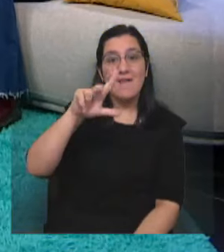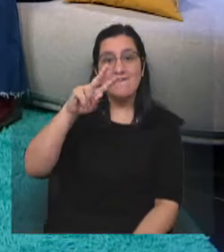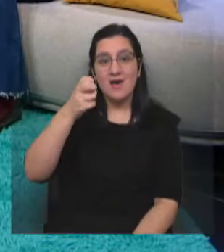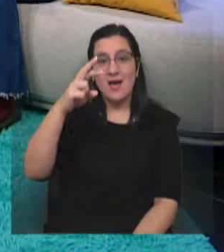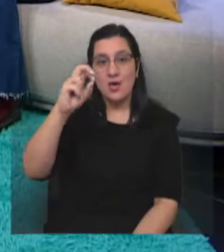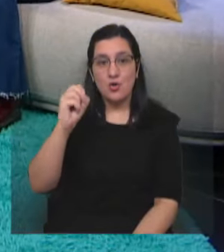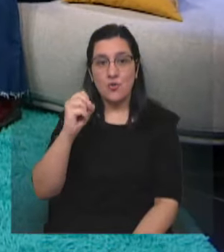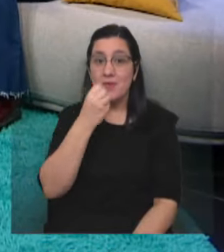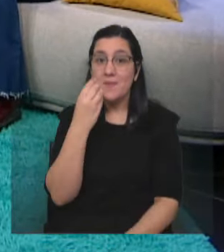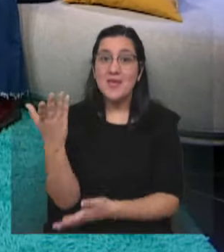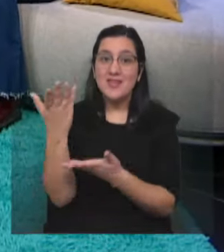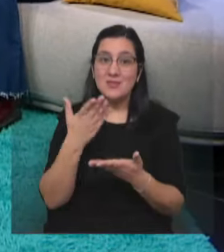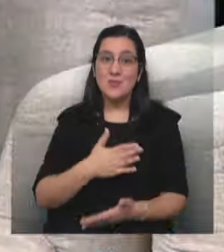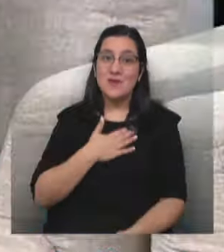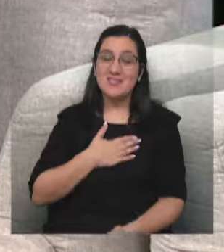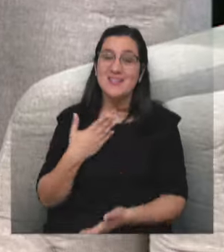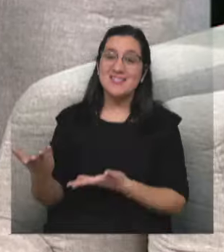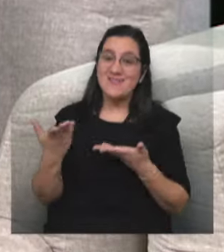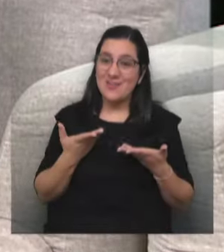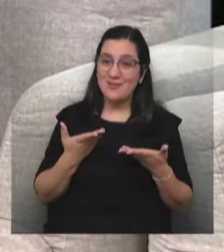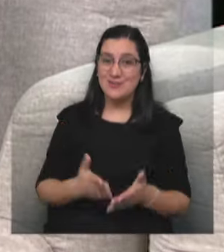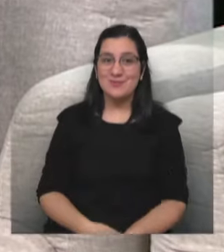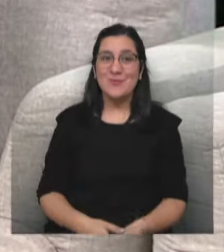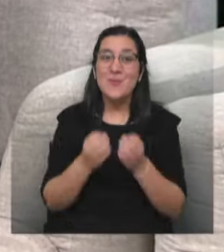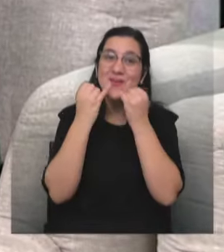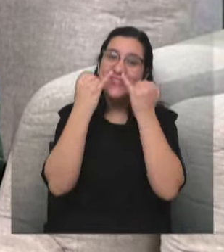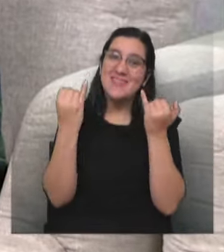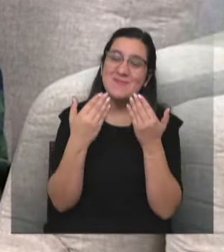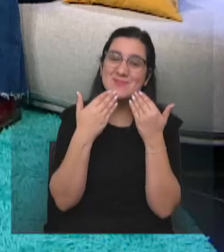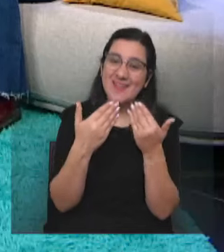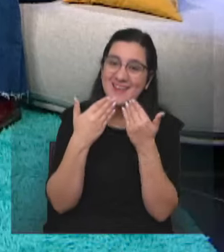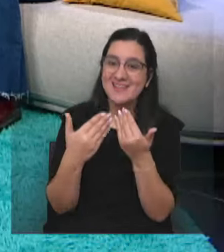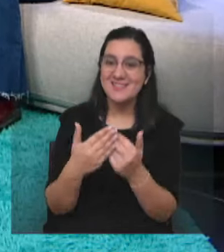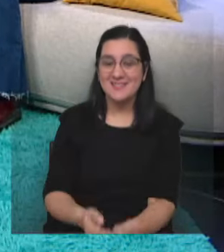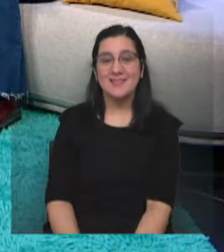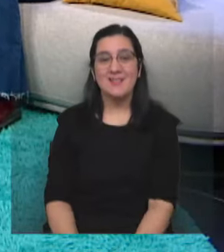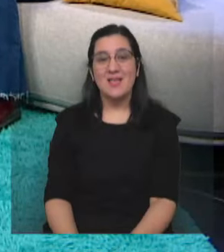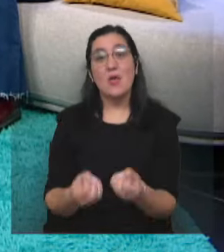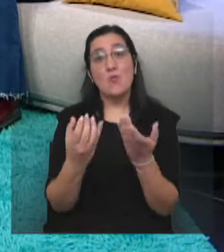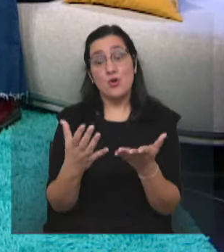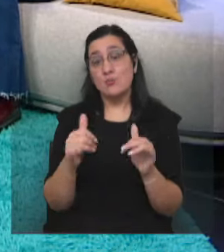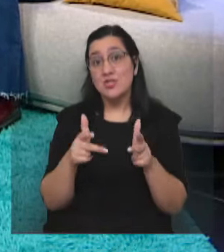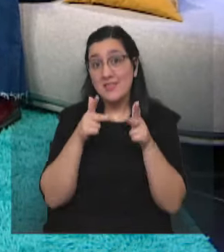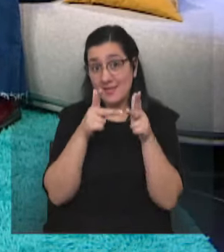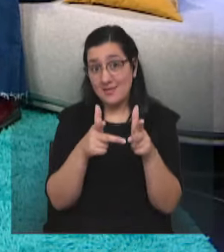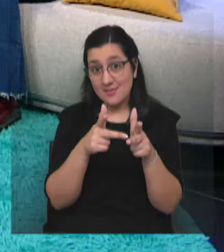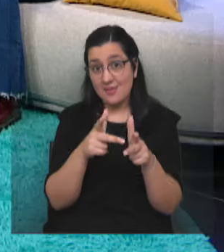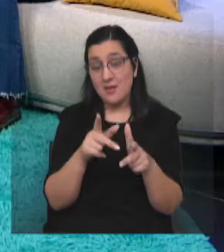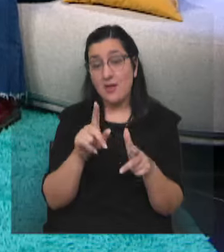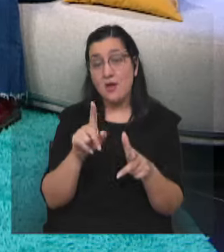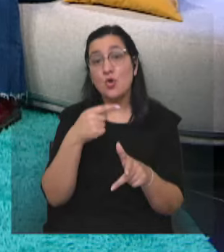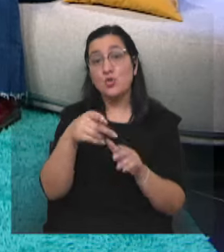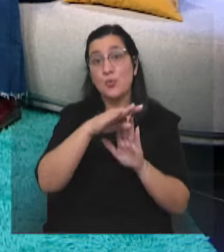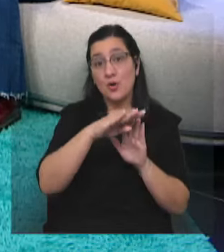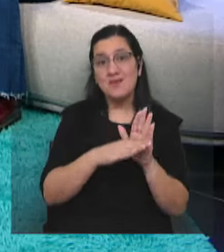están? Bienvenidos. Qué placer recibirles. Bueno, muchas gracias. ¿Qué tal? Buen día. Muchas gracias. Como bien decías, en otras columnas que hemos